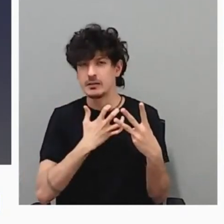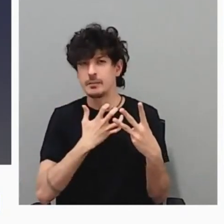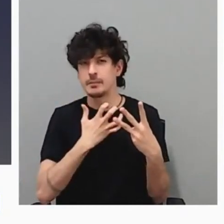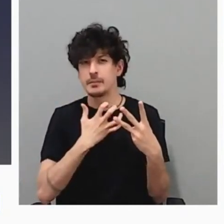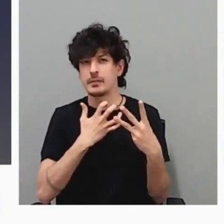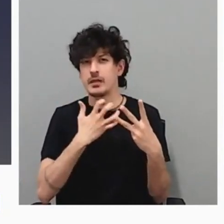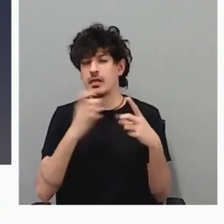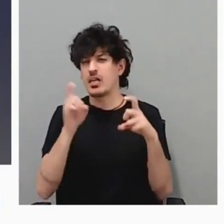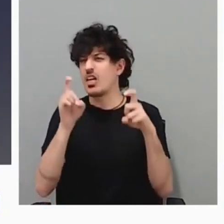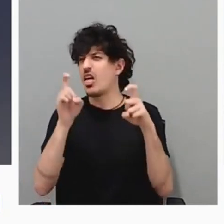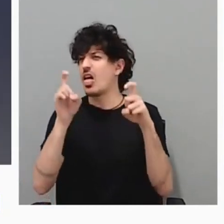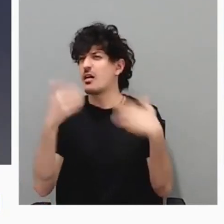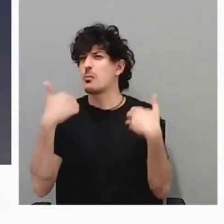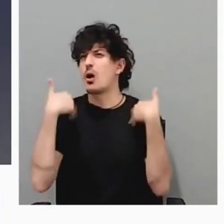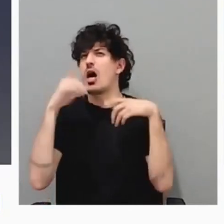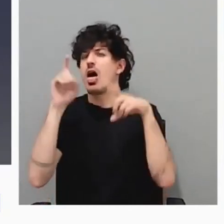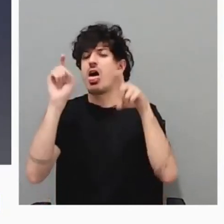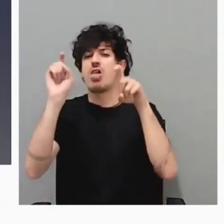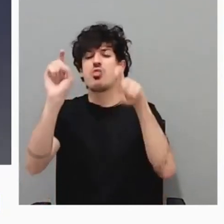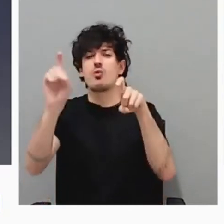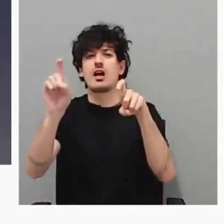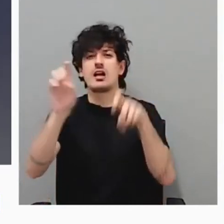360. Perdón, que te he puesto el MOS.